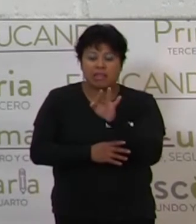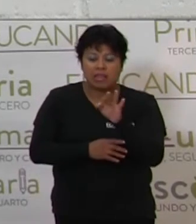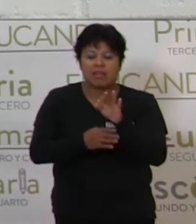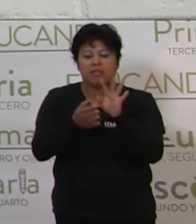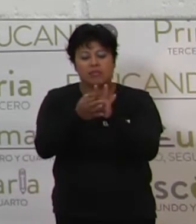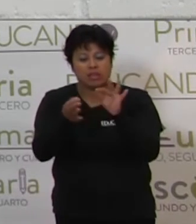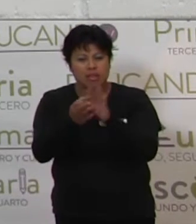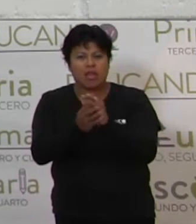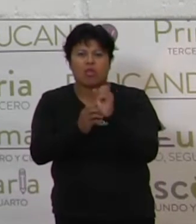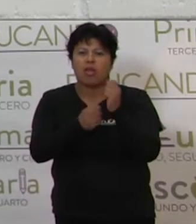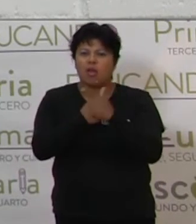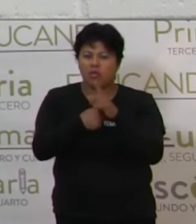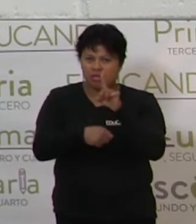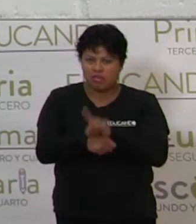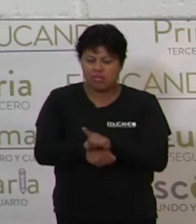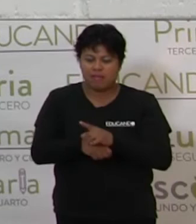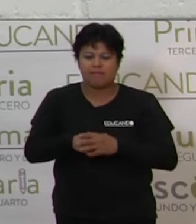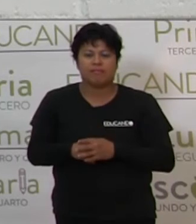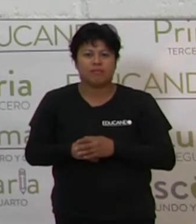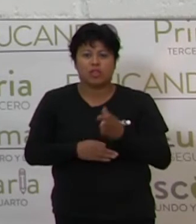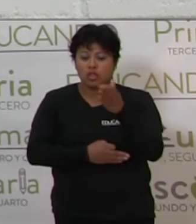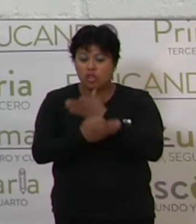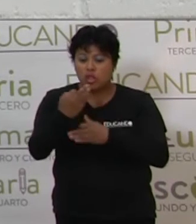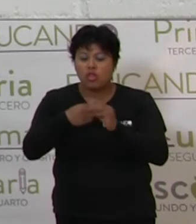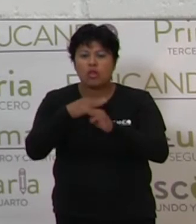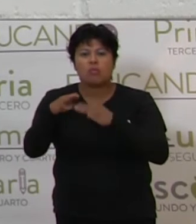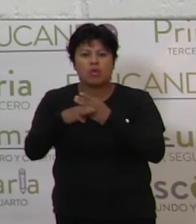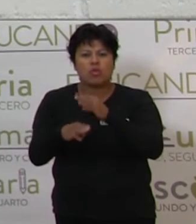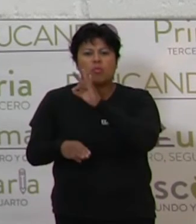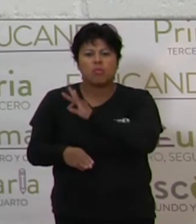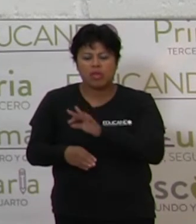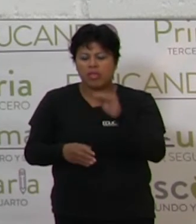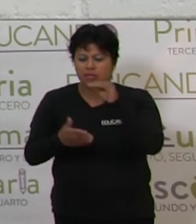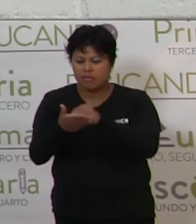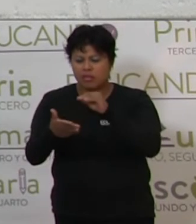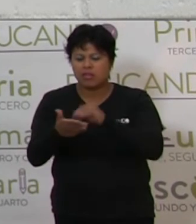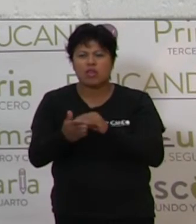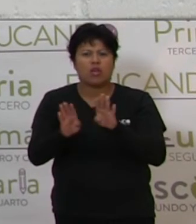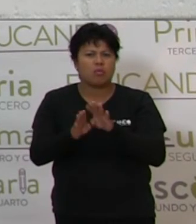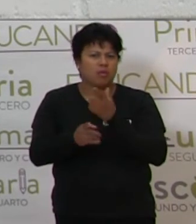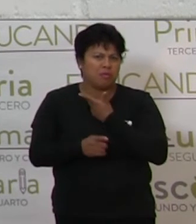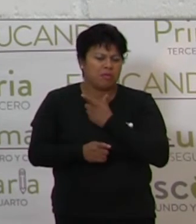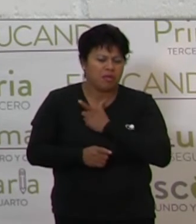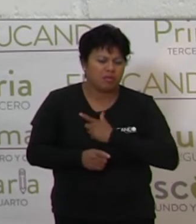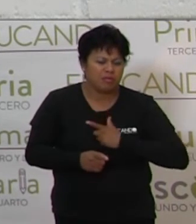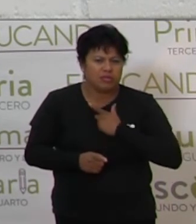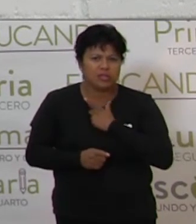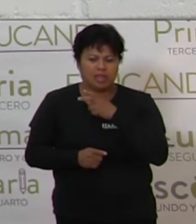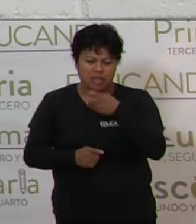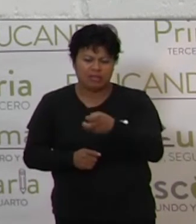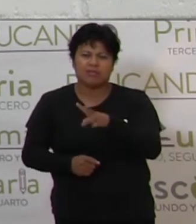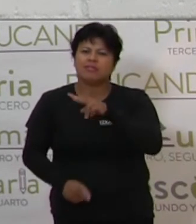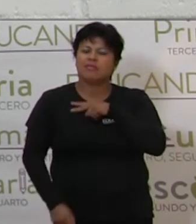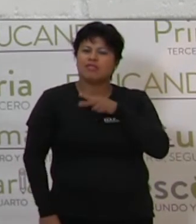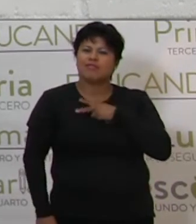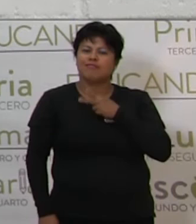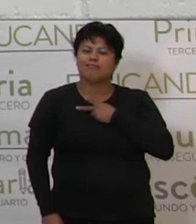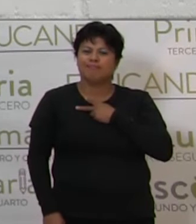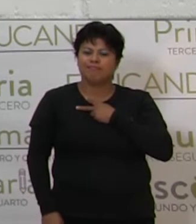quizá contado alguna vez. Todo el mundo puede meterlo en el molde que más le guste. Este es el